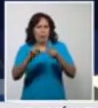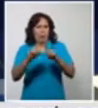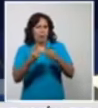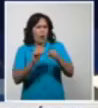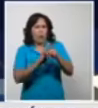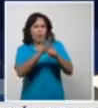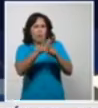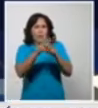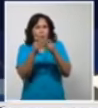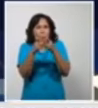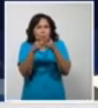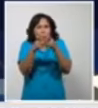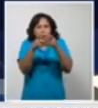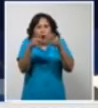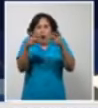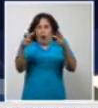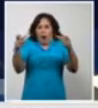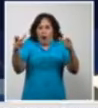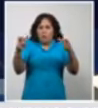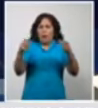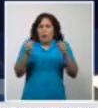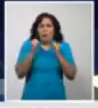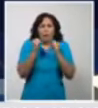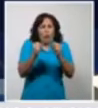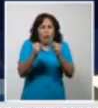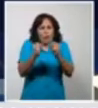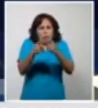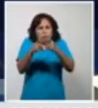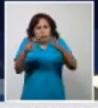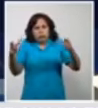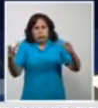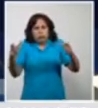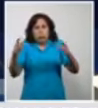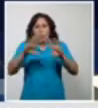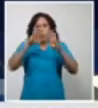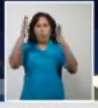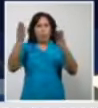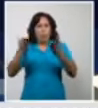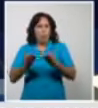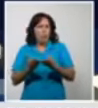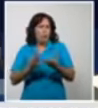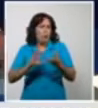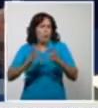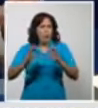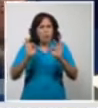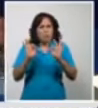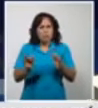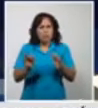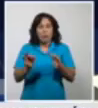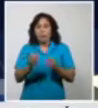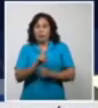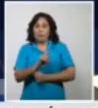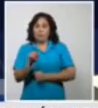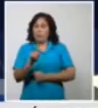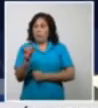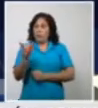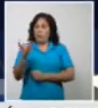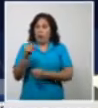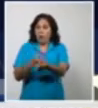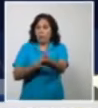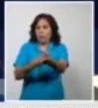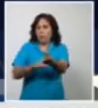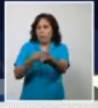cogido esta fuerza? ¿Por qué se ha extendido en la forma que se ha extendido? Que no es lo que hemos estado